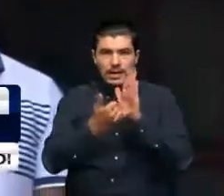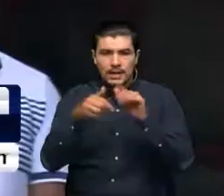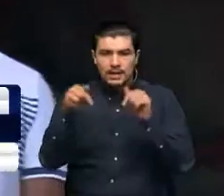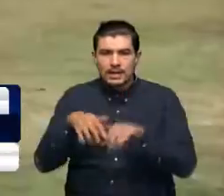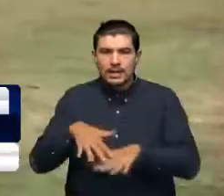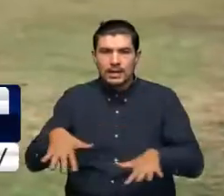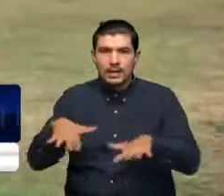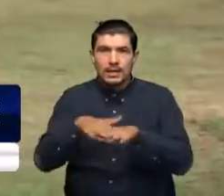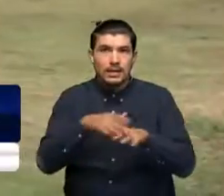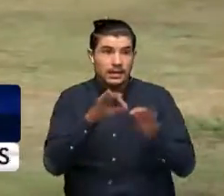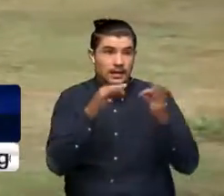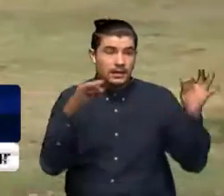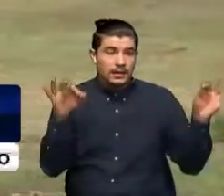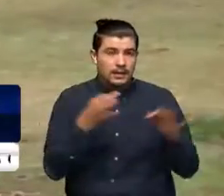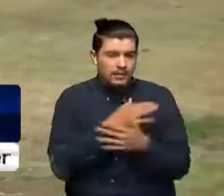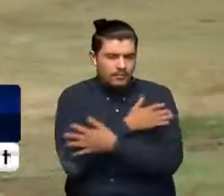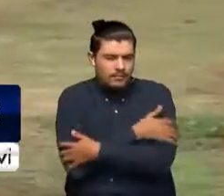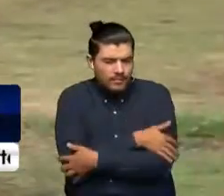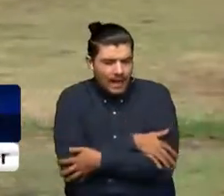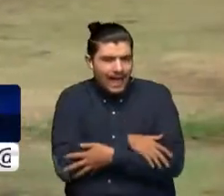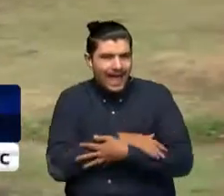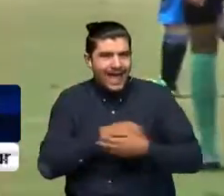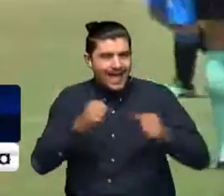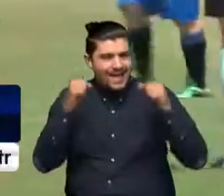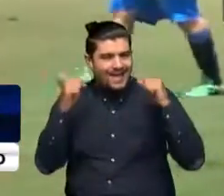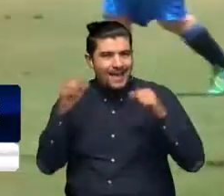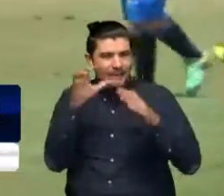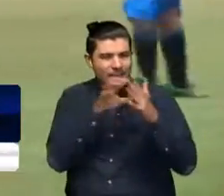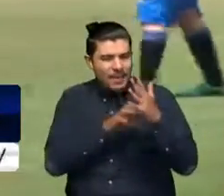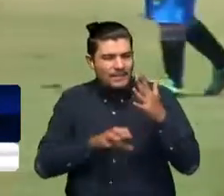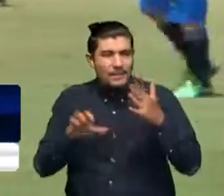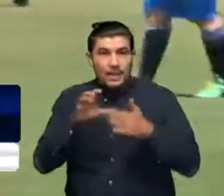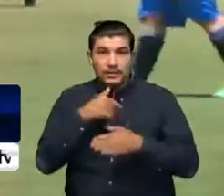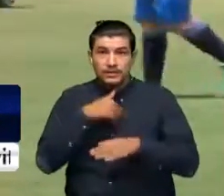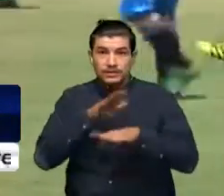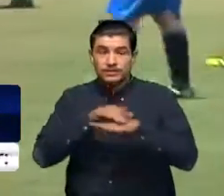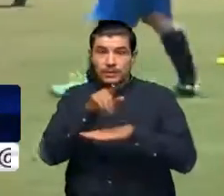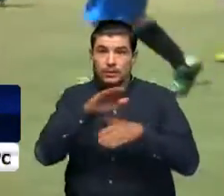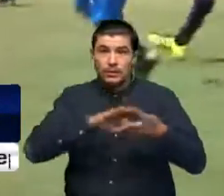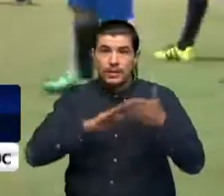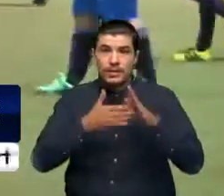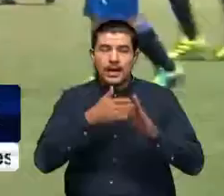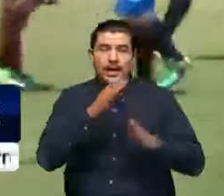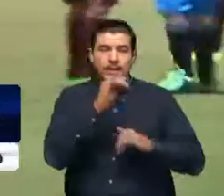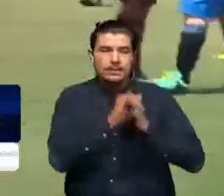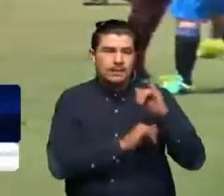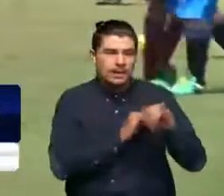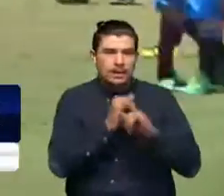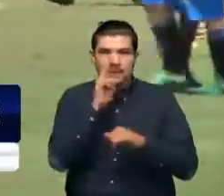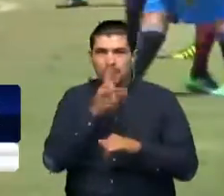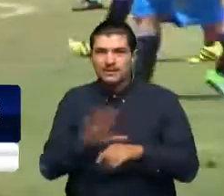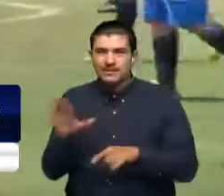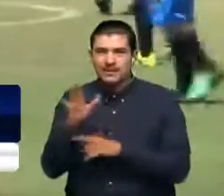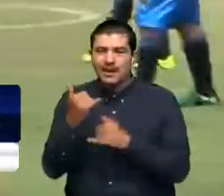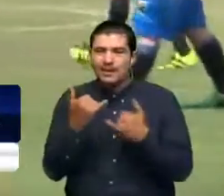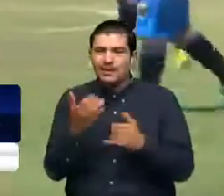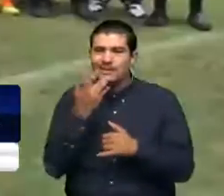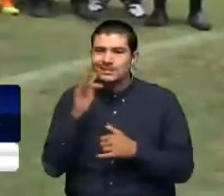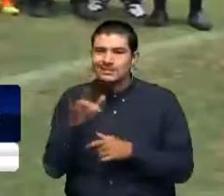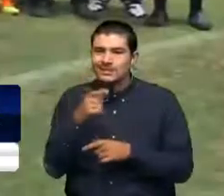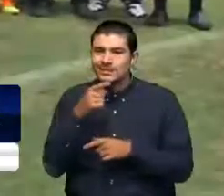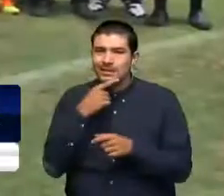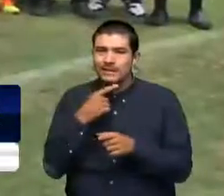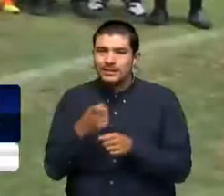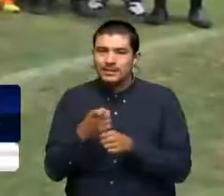lema la fraternidad no tiene fronteras e hizo un llamado a la comunidad nacional e internacional sobre la lamentable situación migratoria